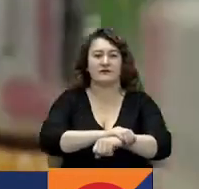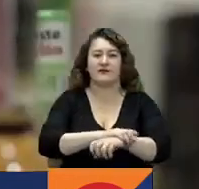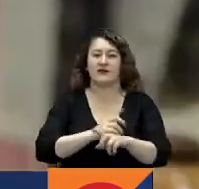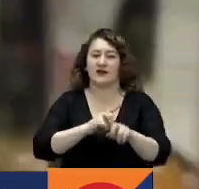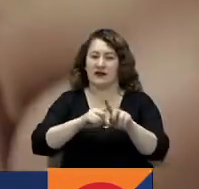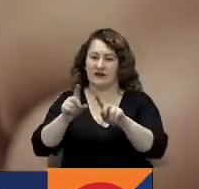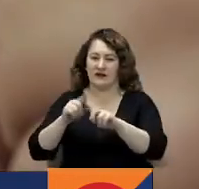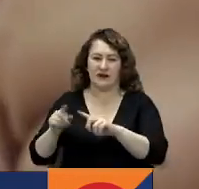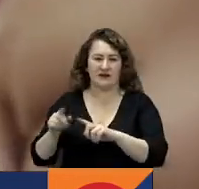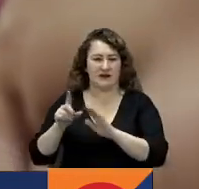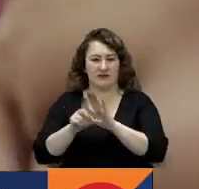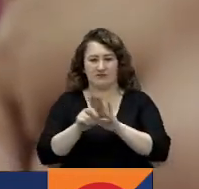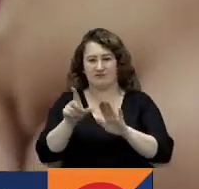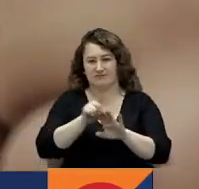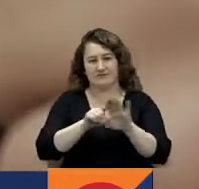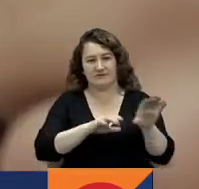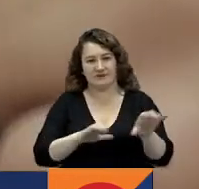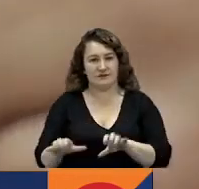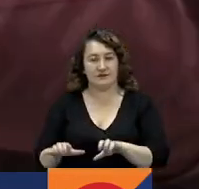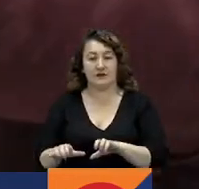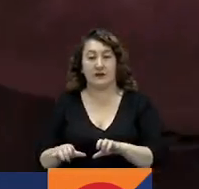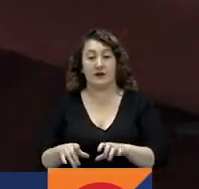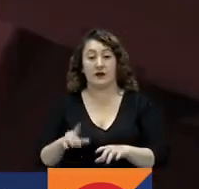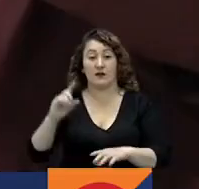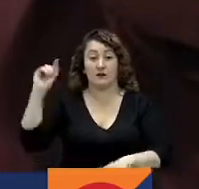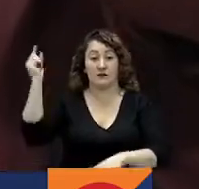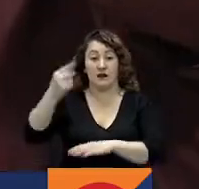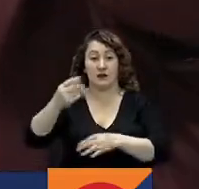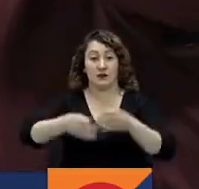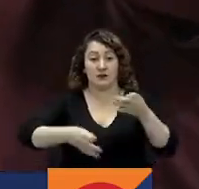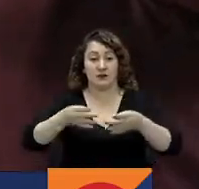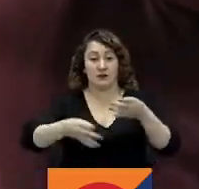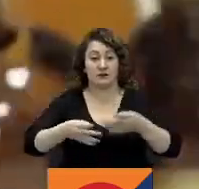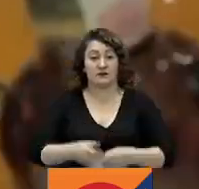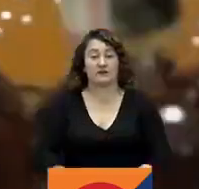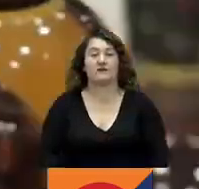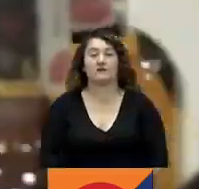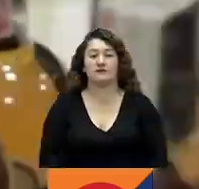diferentes delitos. 3 de estos fueron por orden judicial.